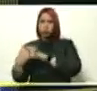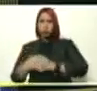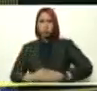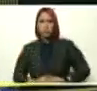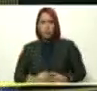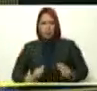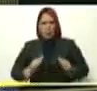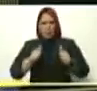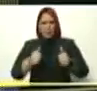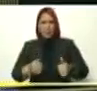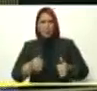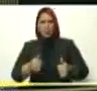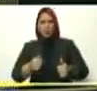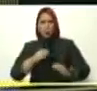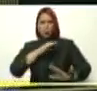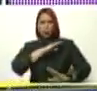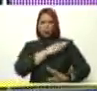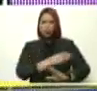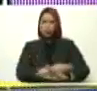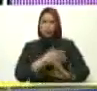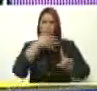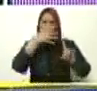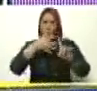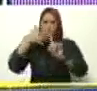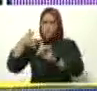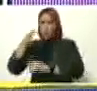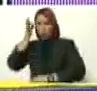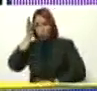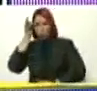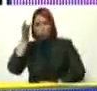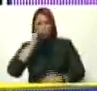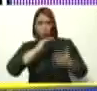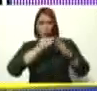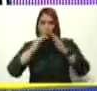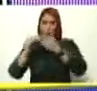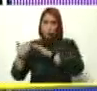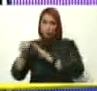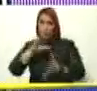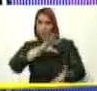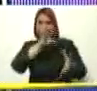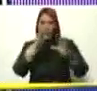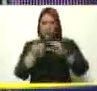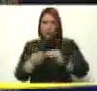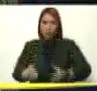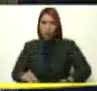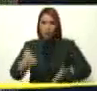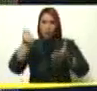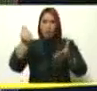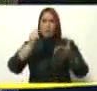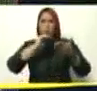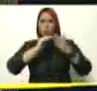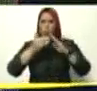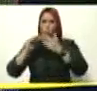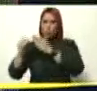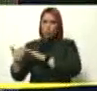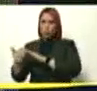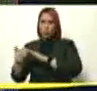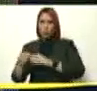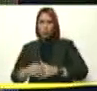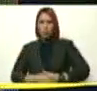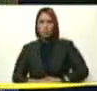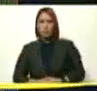Comenzó a empoderar a los consejos comunales, a los CLAT, a las comunas, a las comunidades.